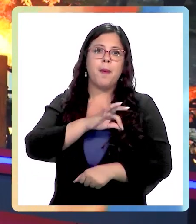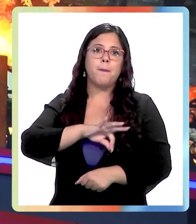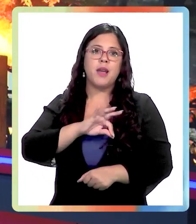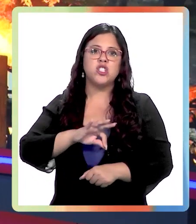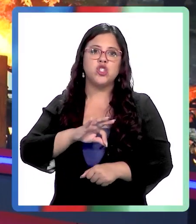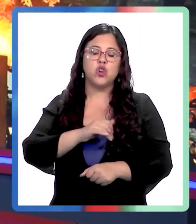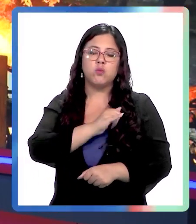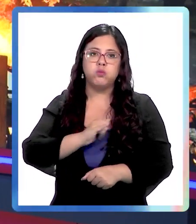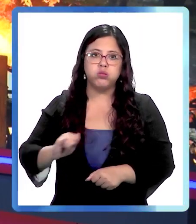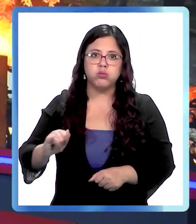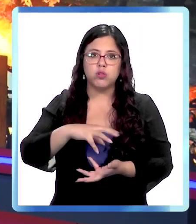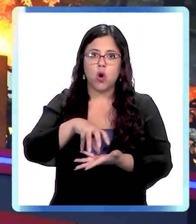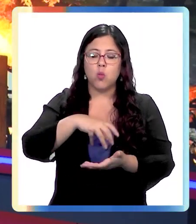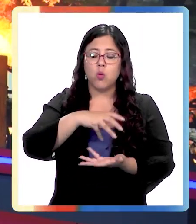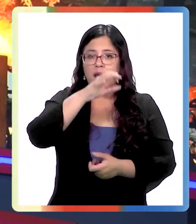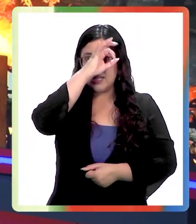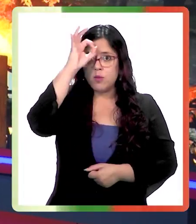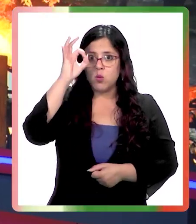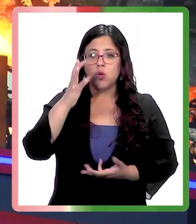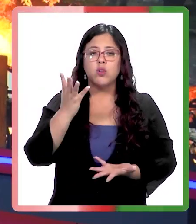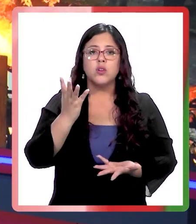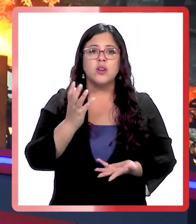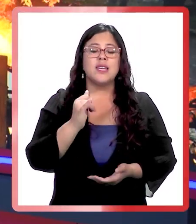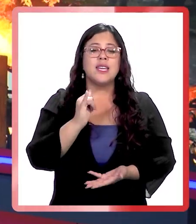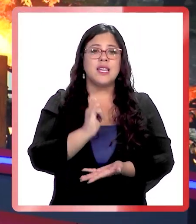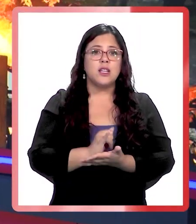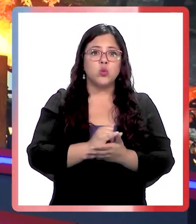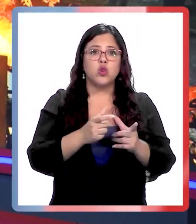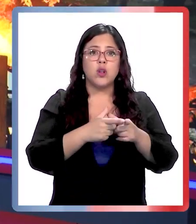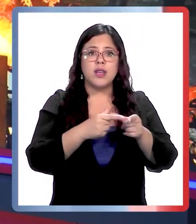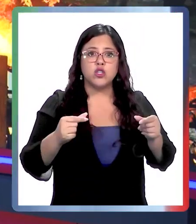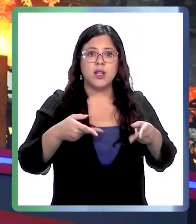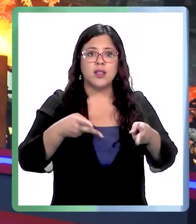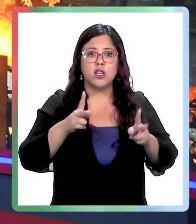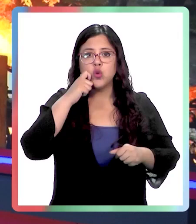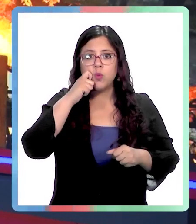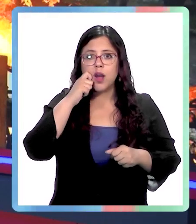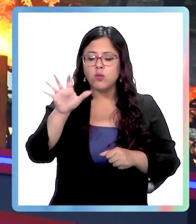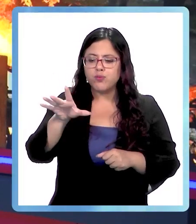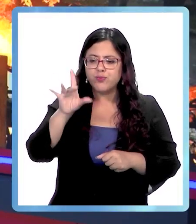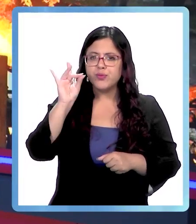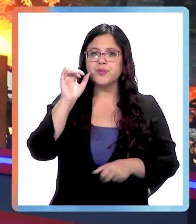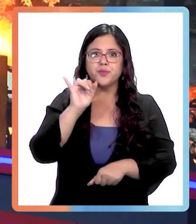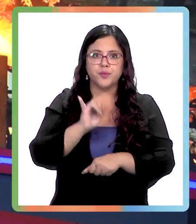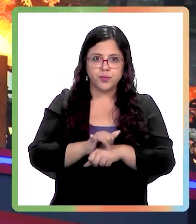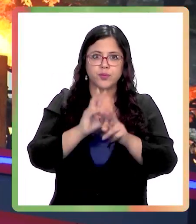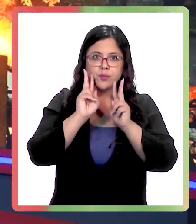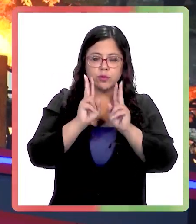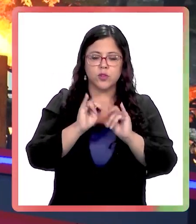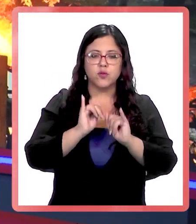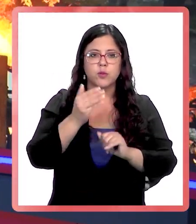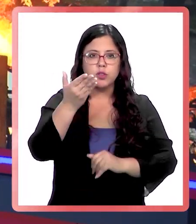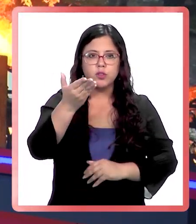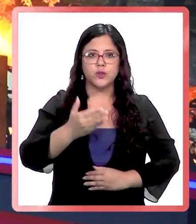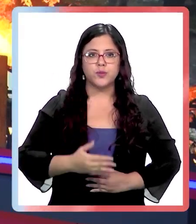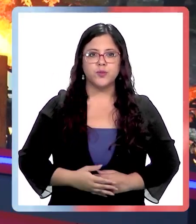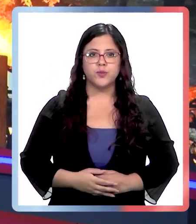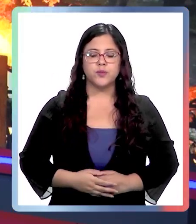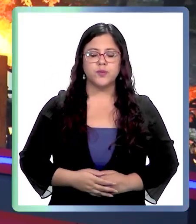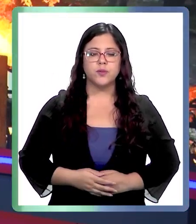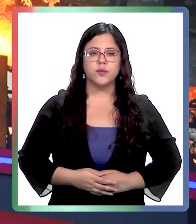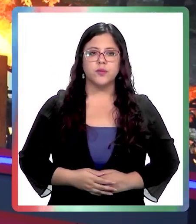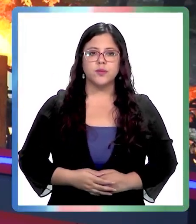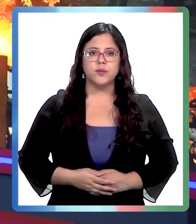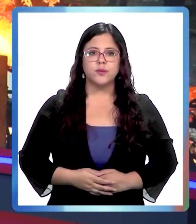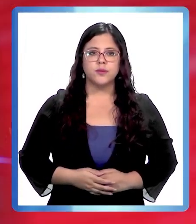una pensión de gracia en Temuco. El Instituto Nacional de Derechos Humanos descubrió el fraude. Lo vemos en la nota de Universidad